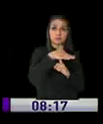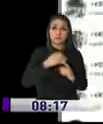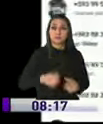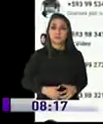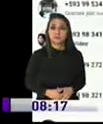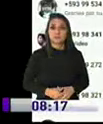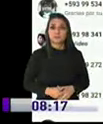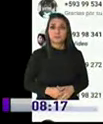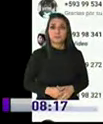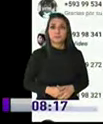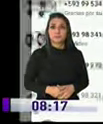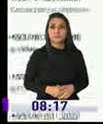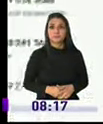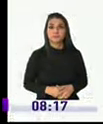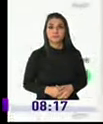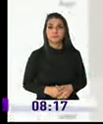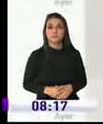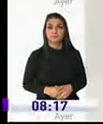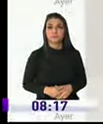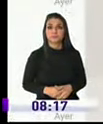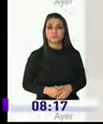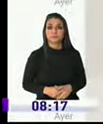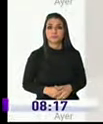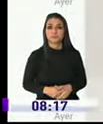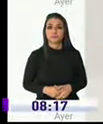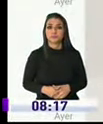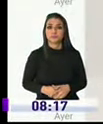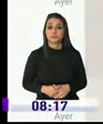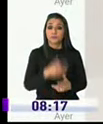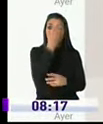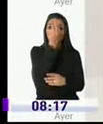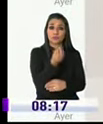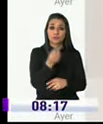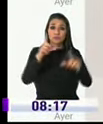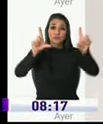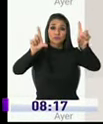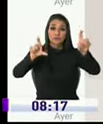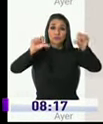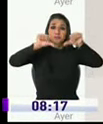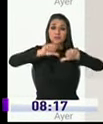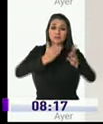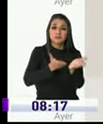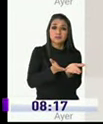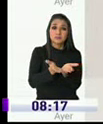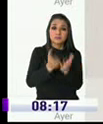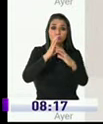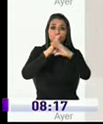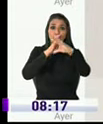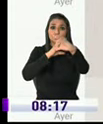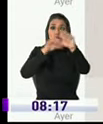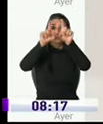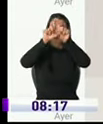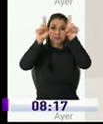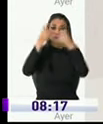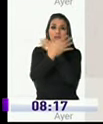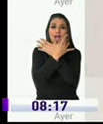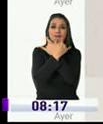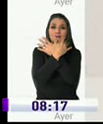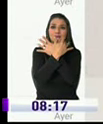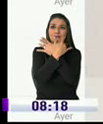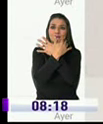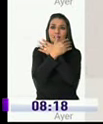Vamos con más novedades, buenos días. Aquí una foto del mal servicio del transporte público, un bus de la cooperativa Aguila Dorada, ruta 71, el condado